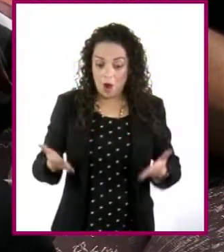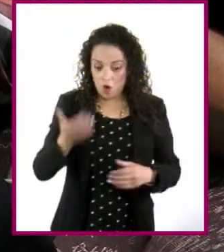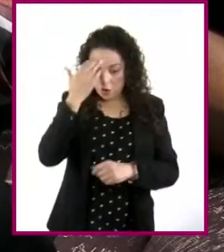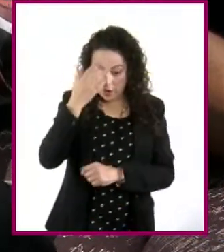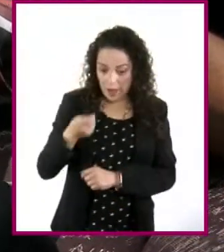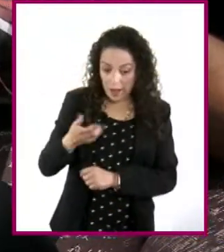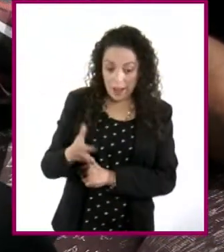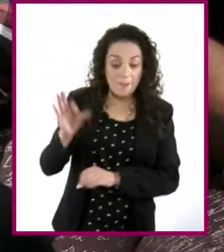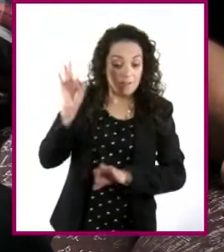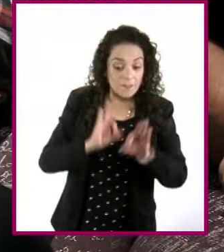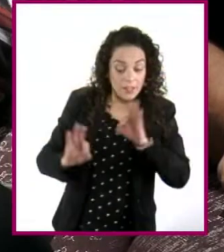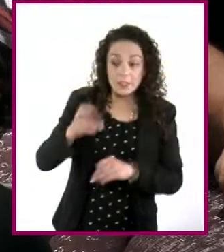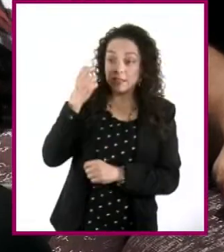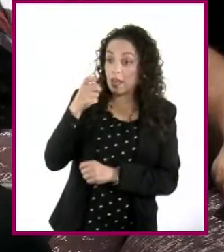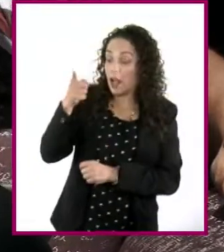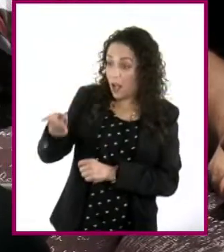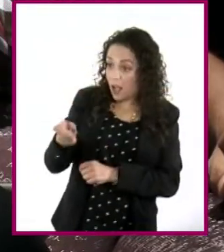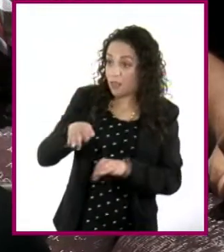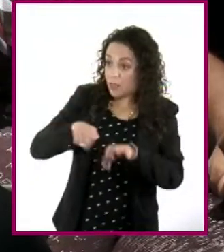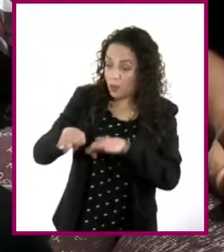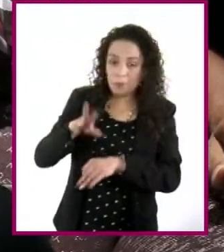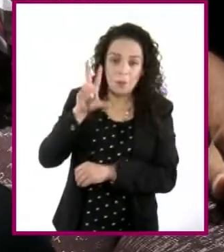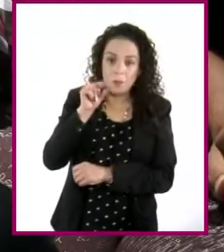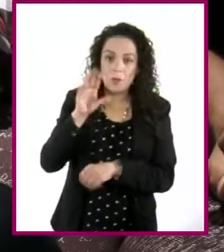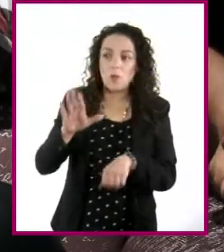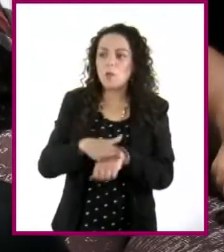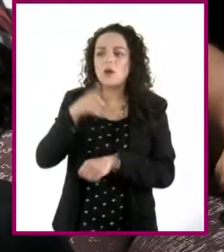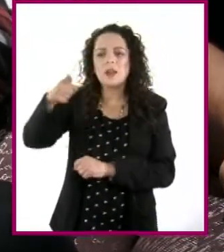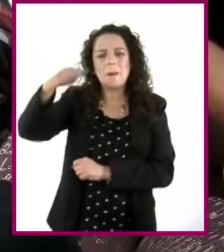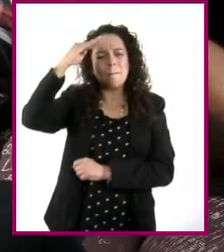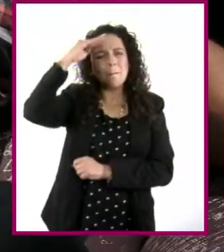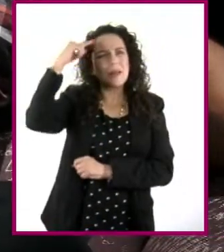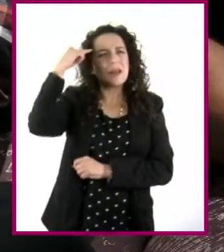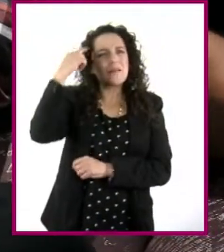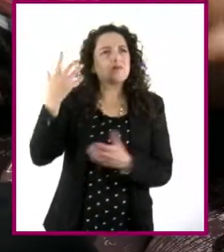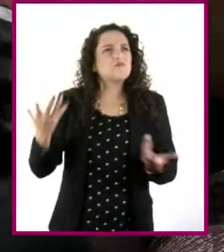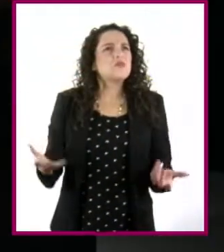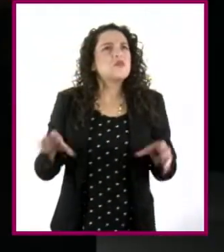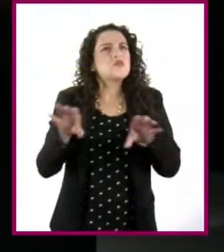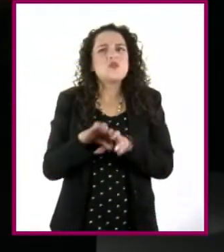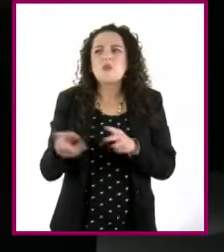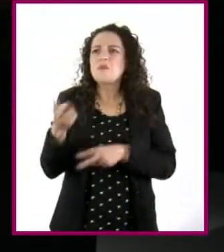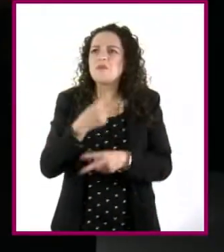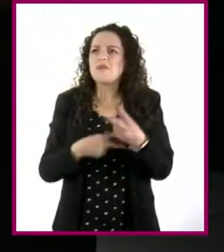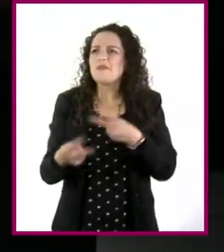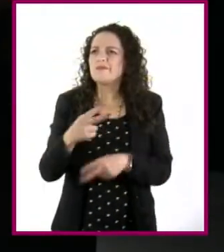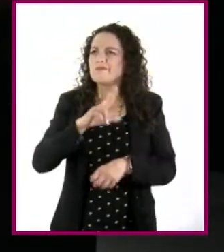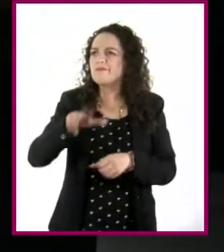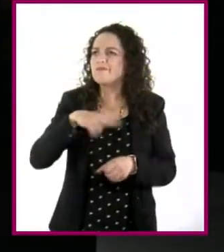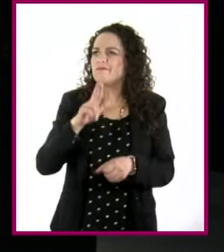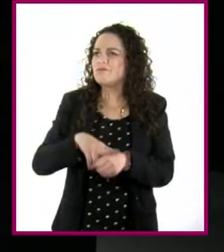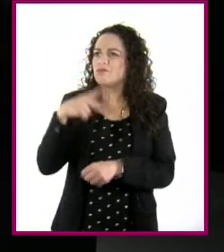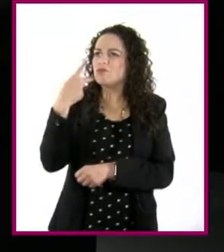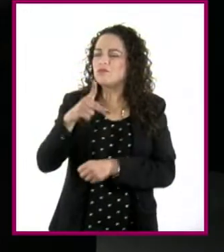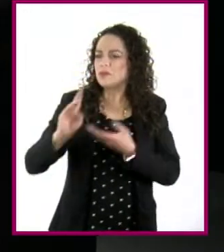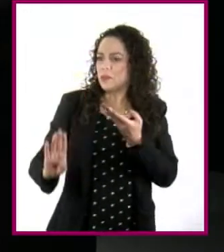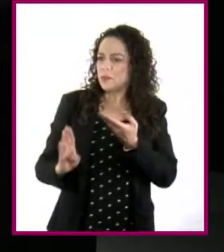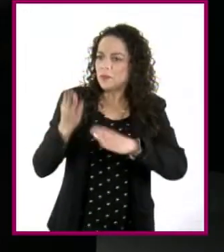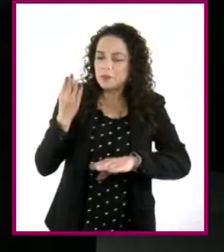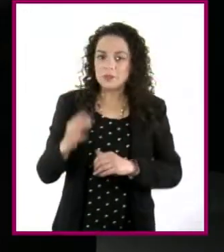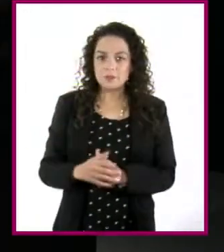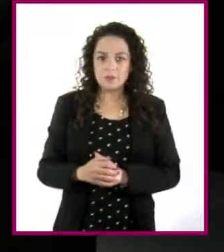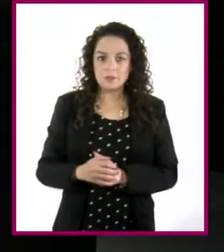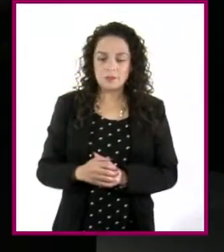como física, sino porque se preguntaban sobre la naturaleza del mundo. Y naturaleza en